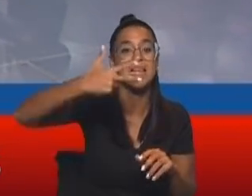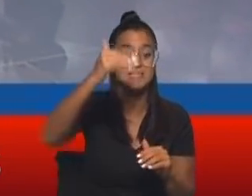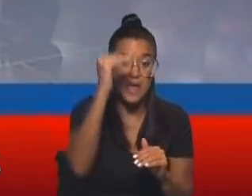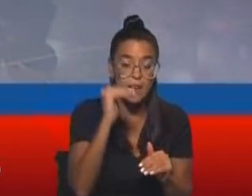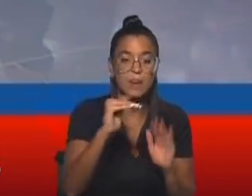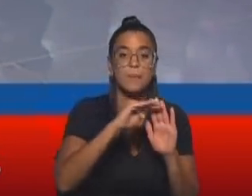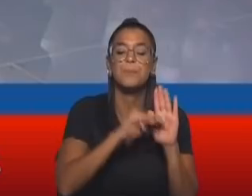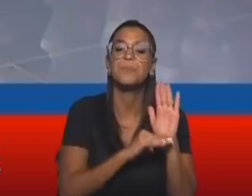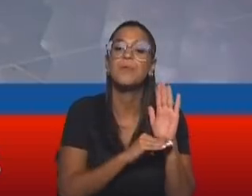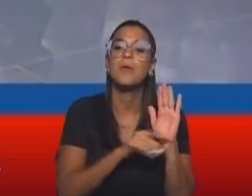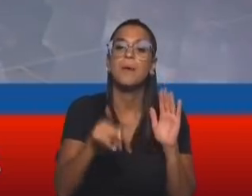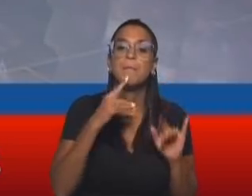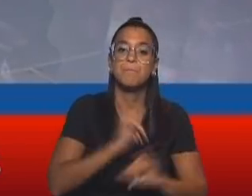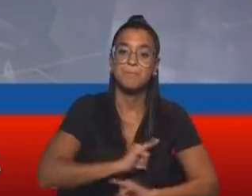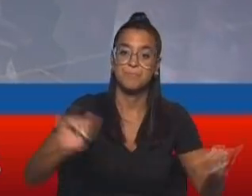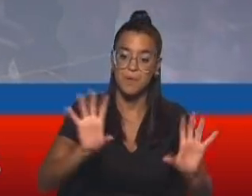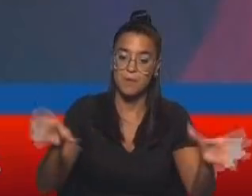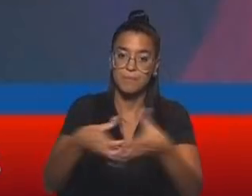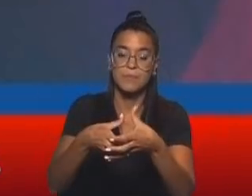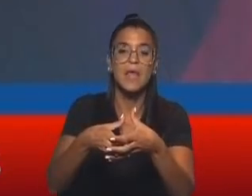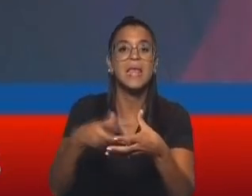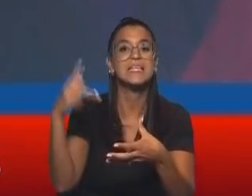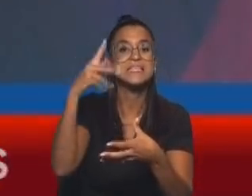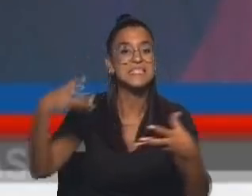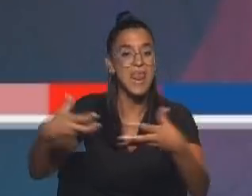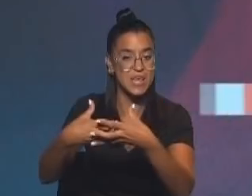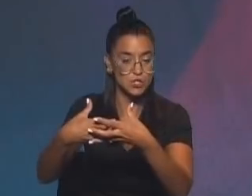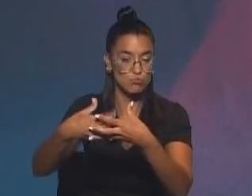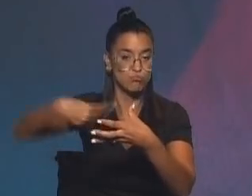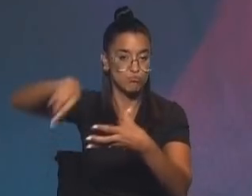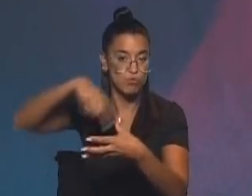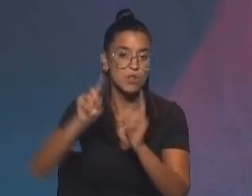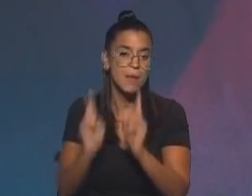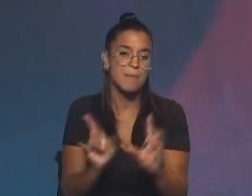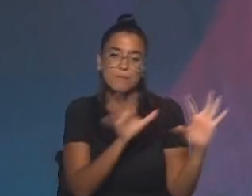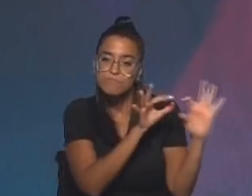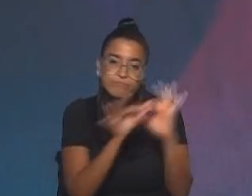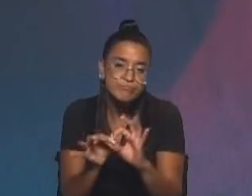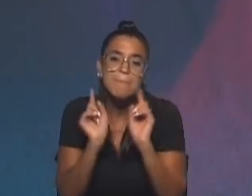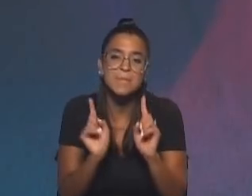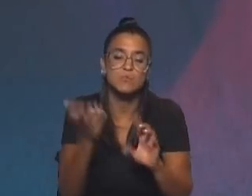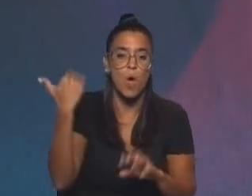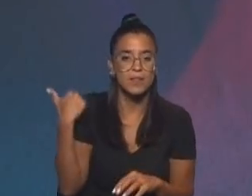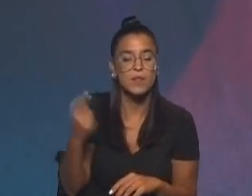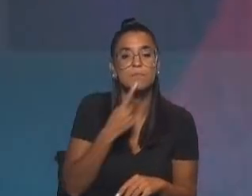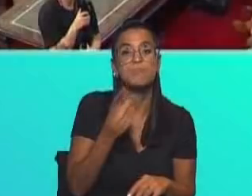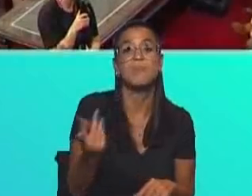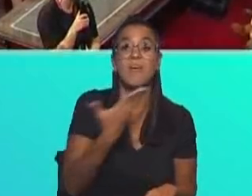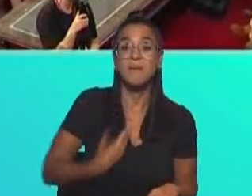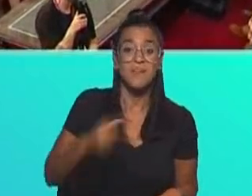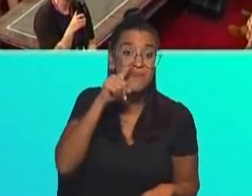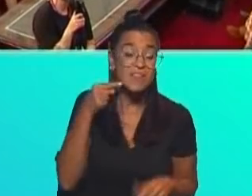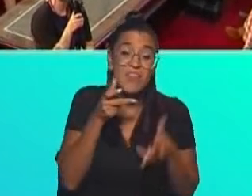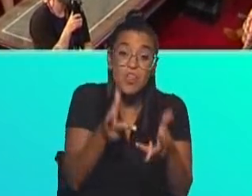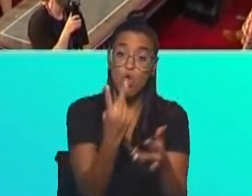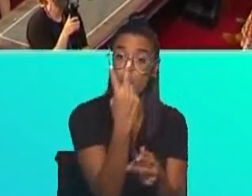punto, que es el mensaje al kirchnerismo, que está también atado al punto anterior. ¿Qué le dijo el presidente Alberto Fernández al kirchnerismo? Básicamente